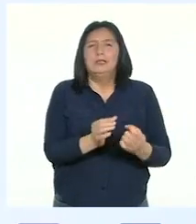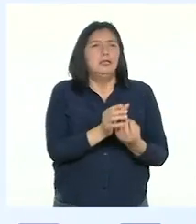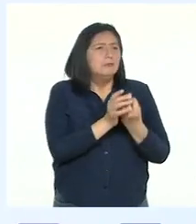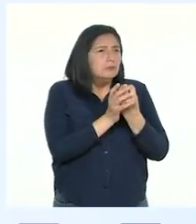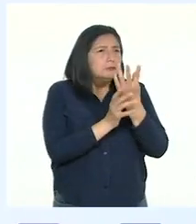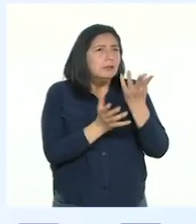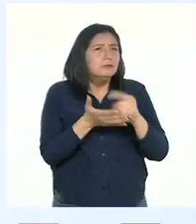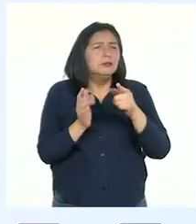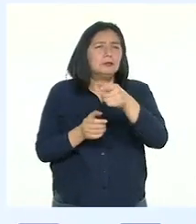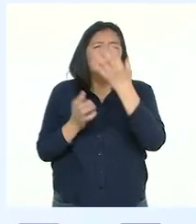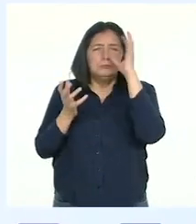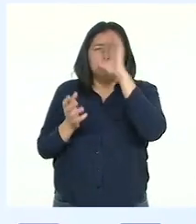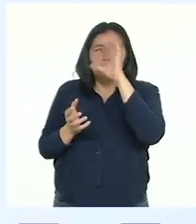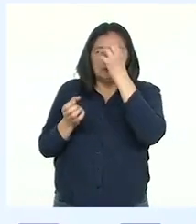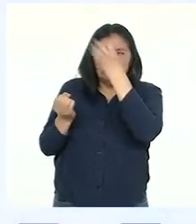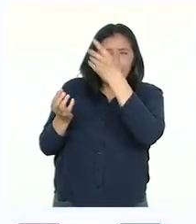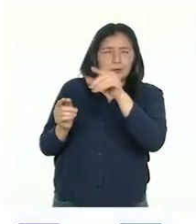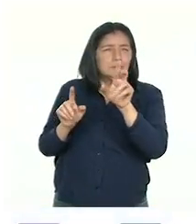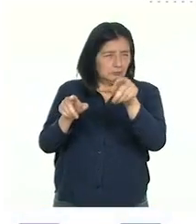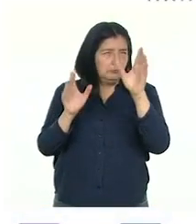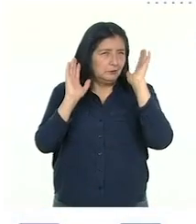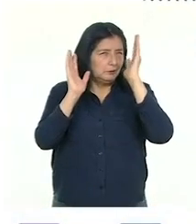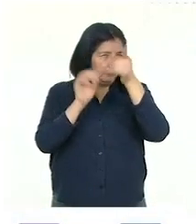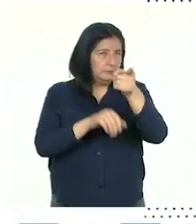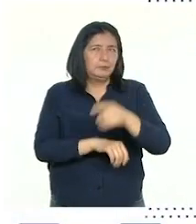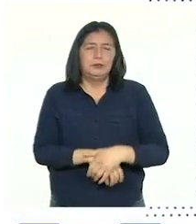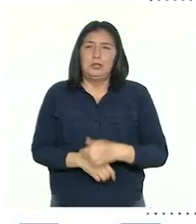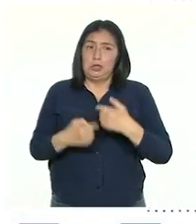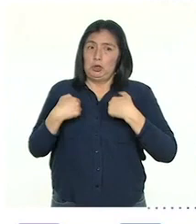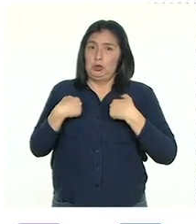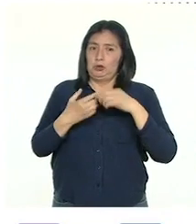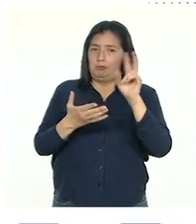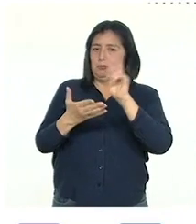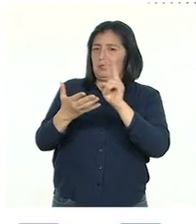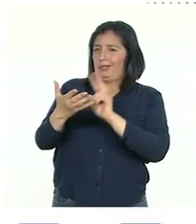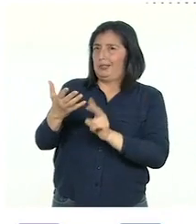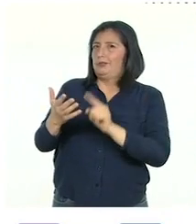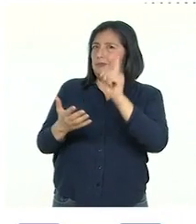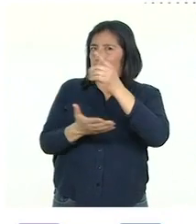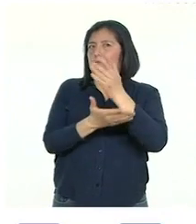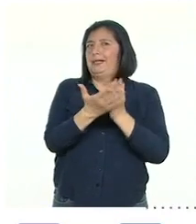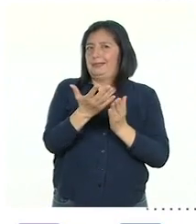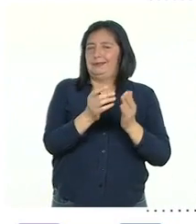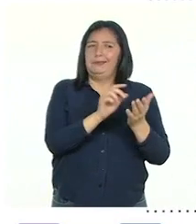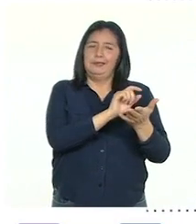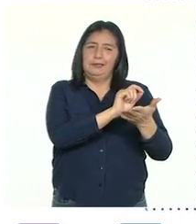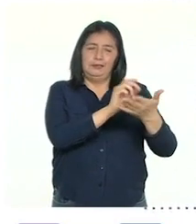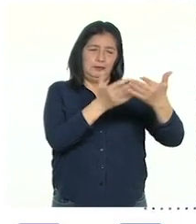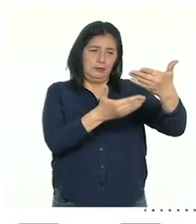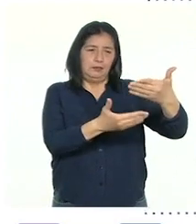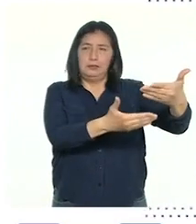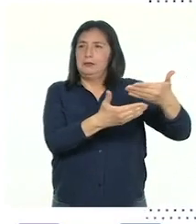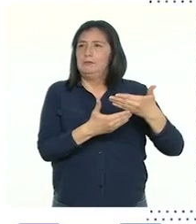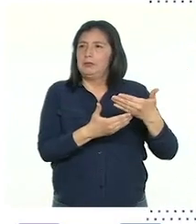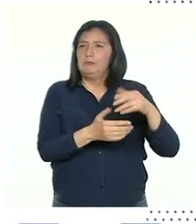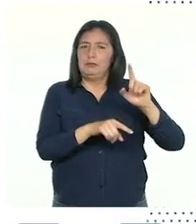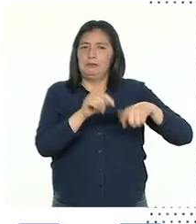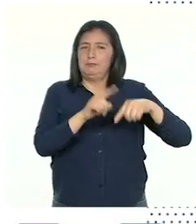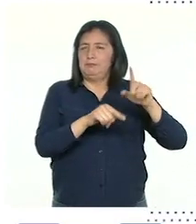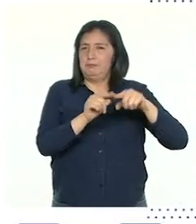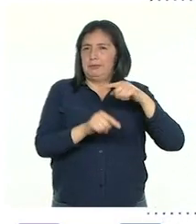Buscó información sobre este tema. Escuchemos. Voy a leerles una parte del texto que me compartió mi